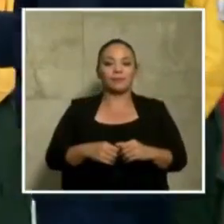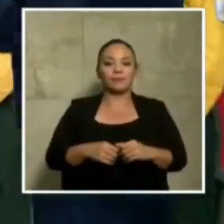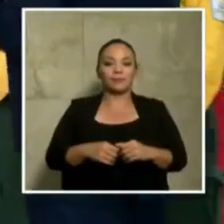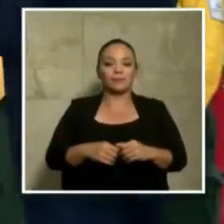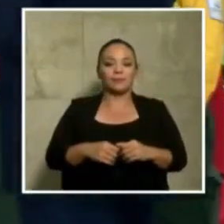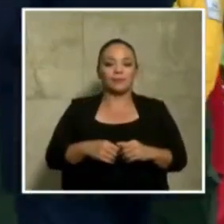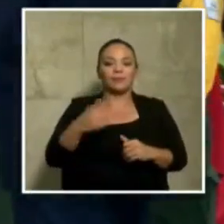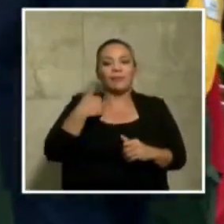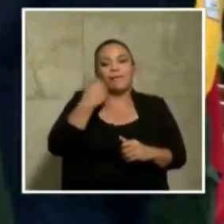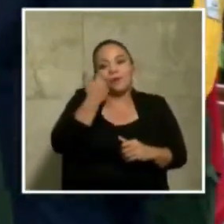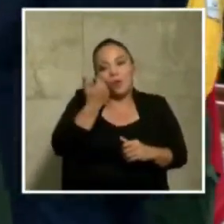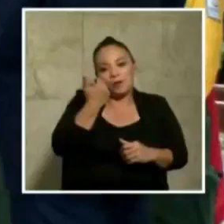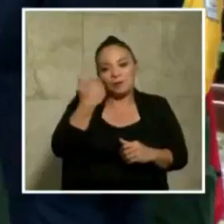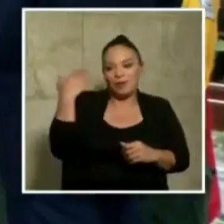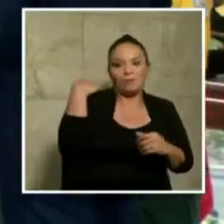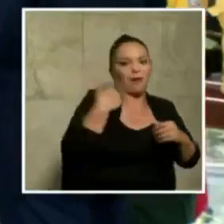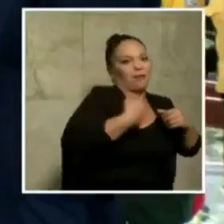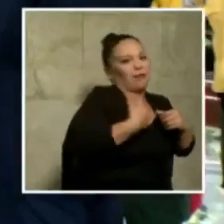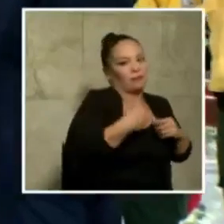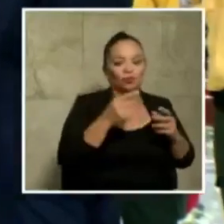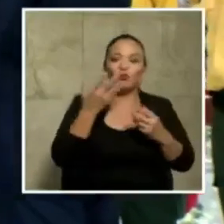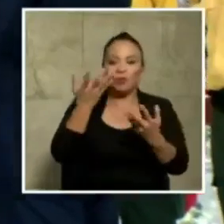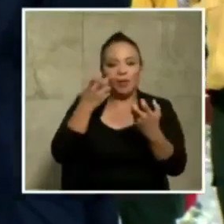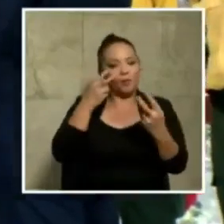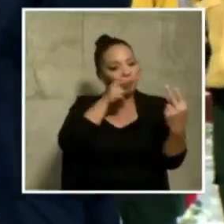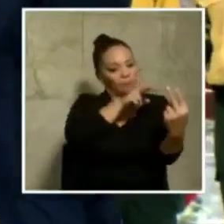de ustedes. Los quiero ver a los ojos.